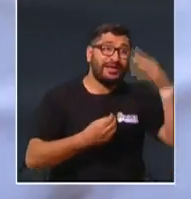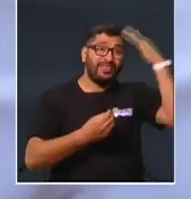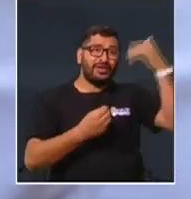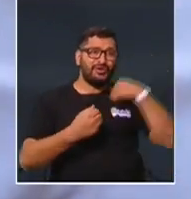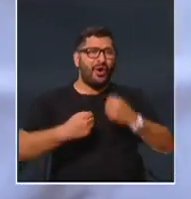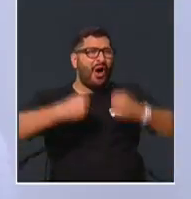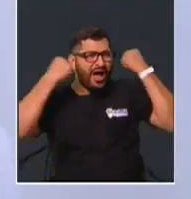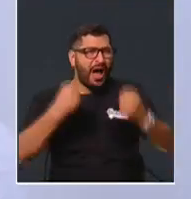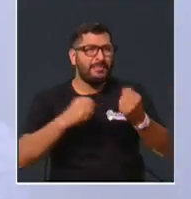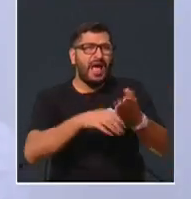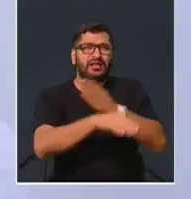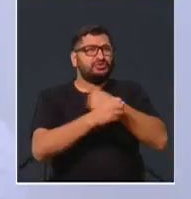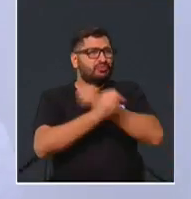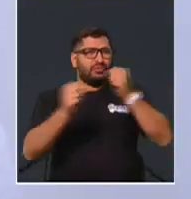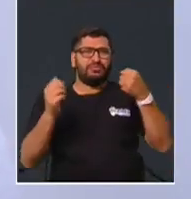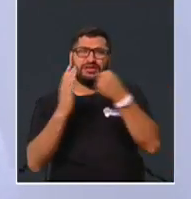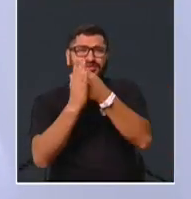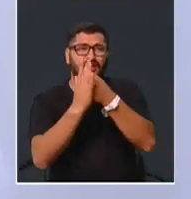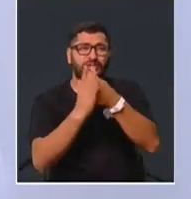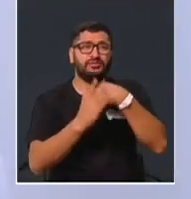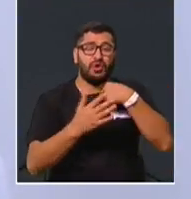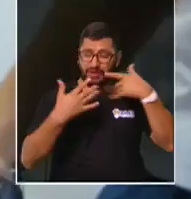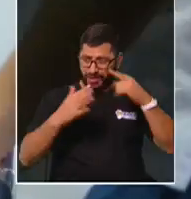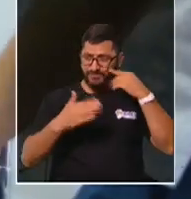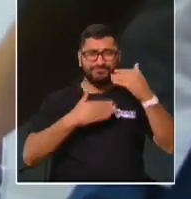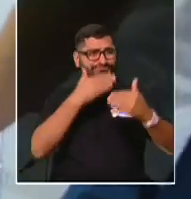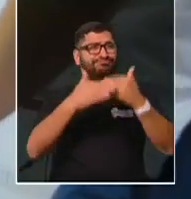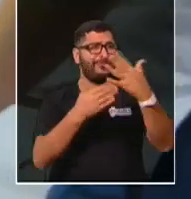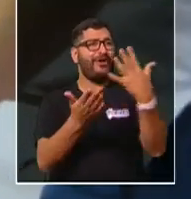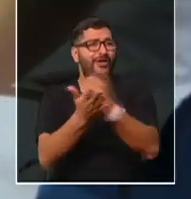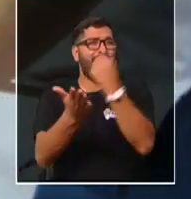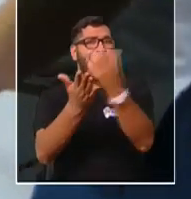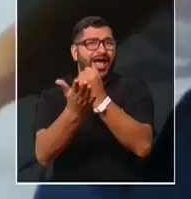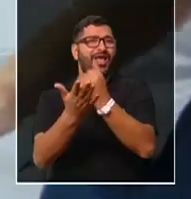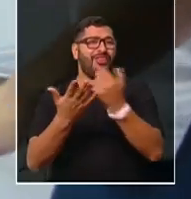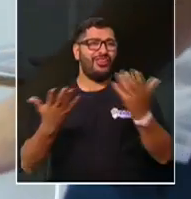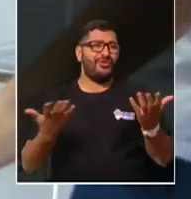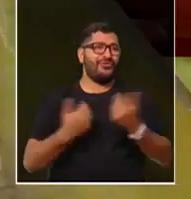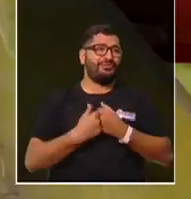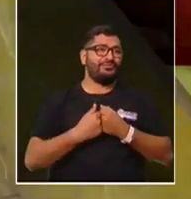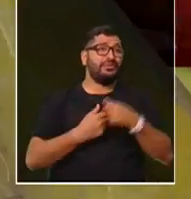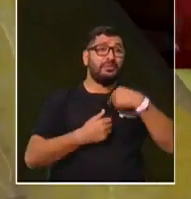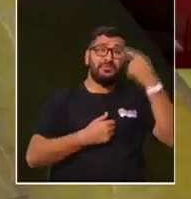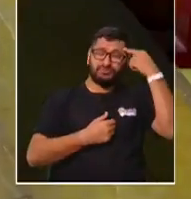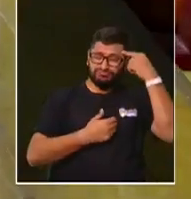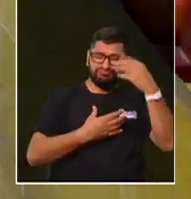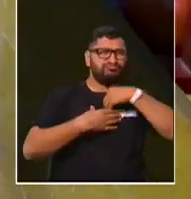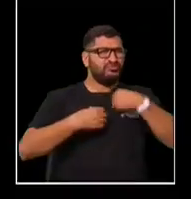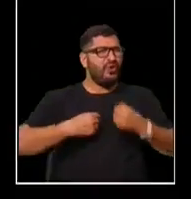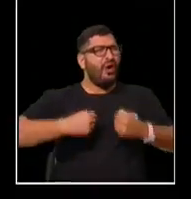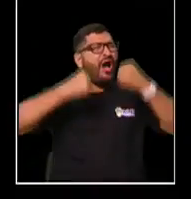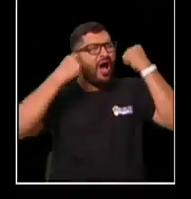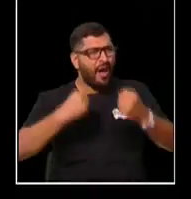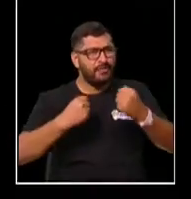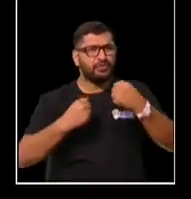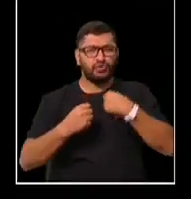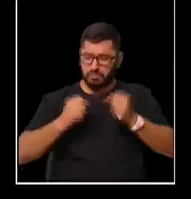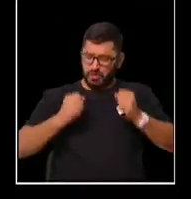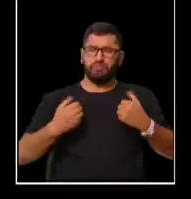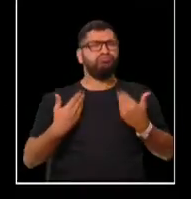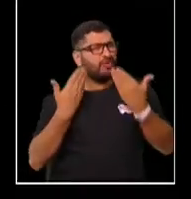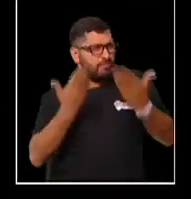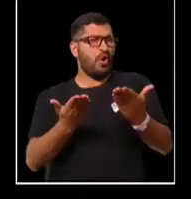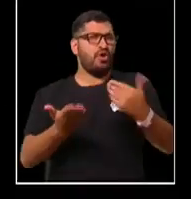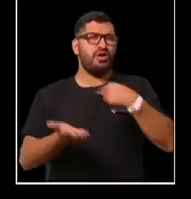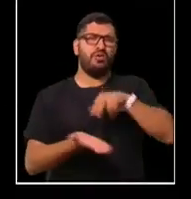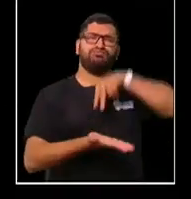de cosas que ni antes del accidente podría haber logrado. Me considero capaz de todo lo que